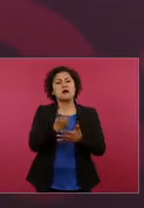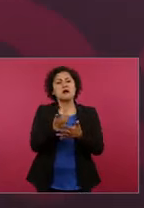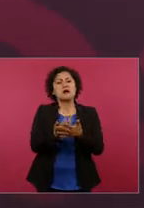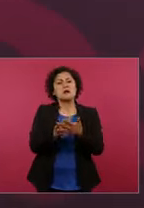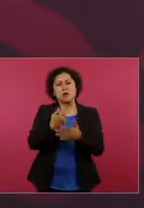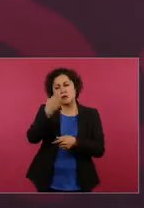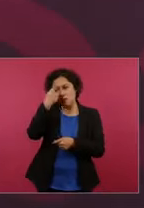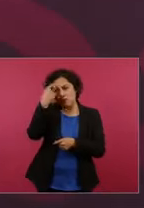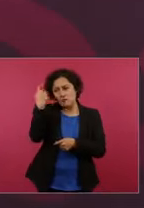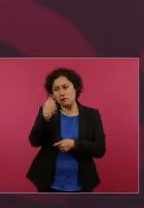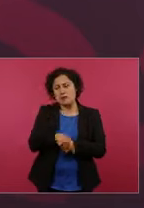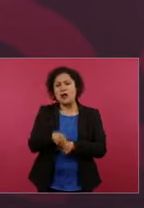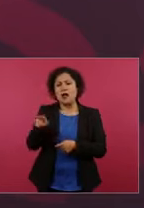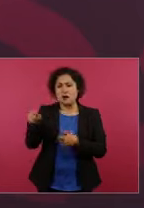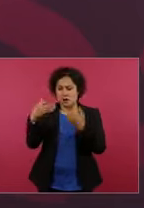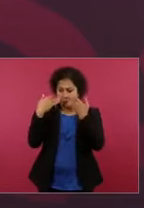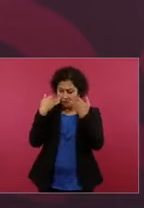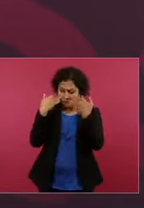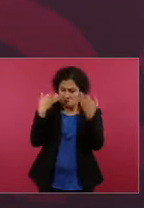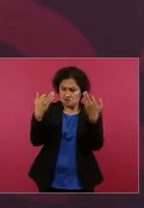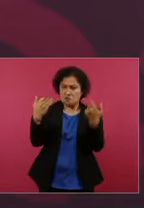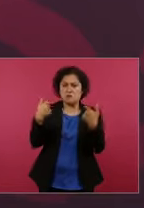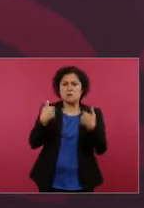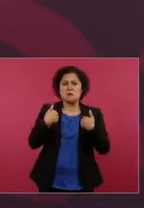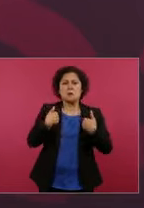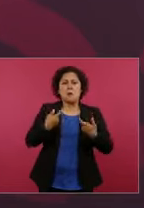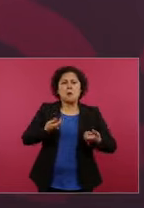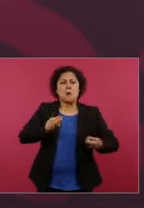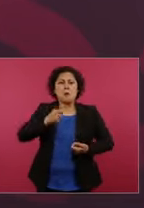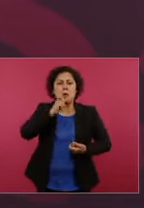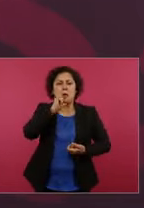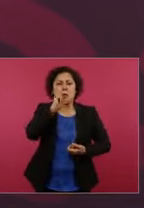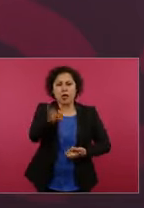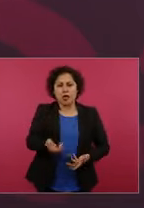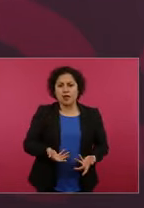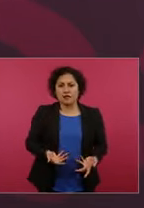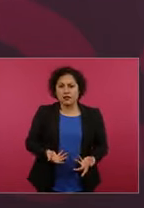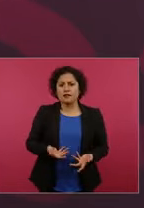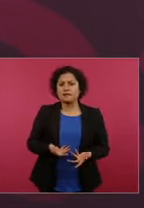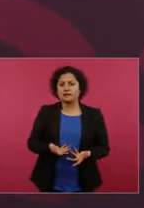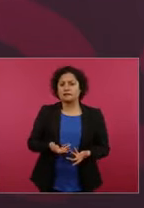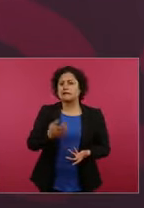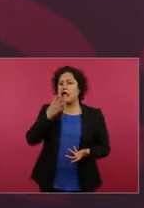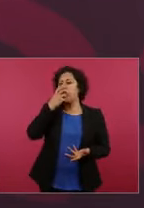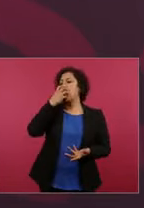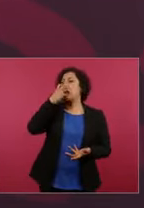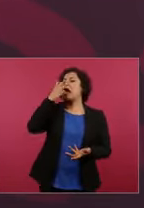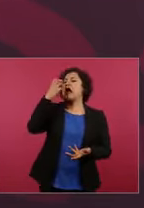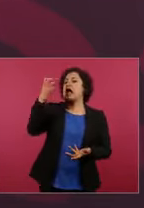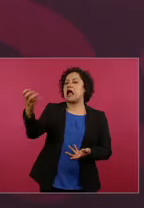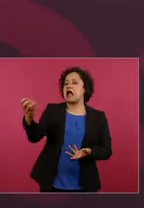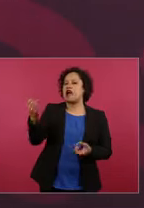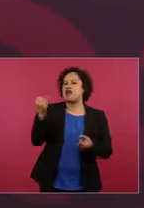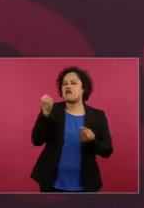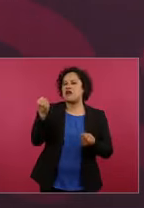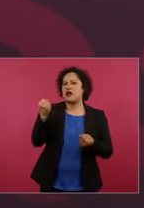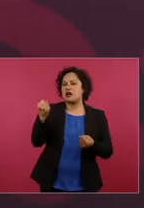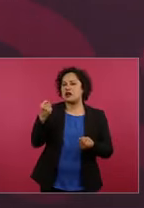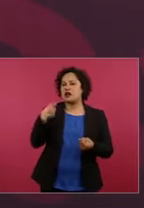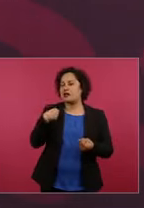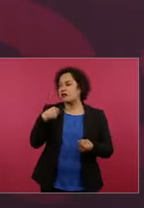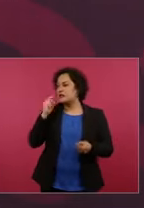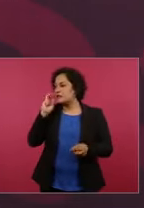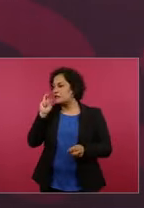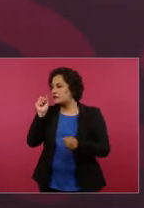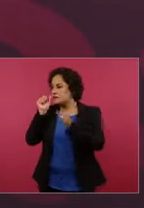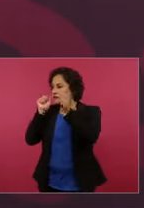hay cerco informativo. Y ahí me dijo cosas fuertes. Yo hice como que no